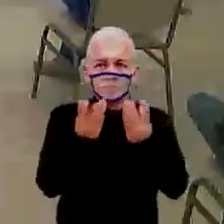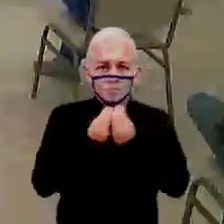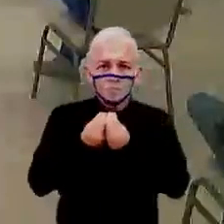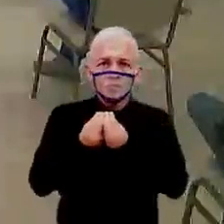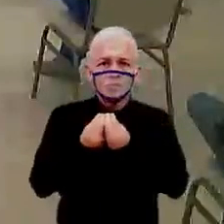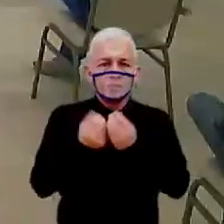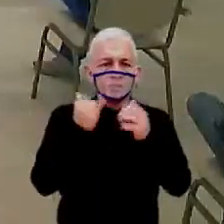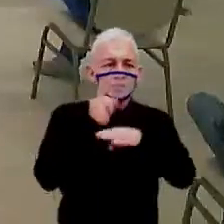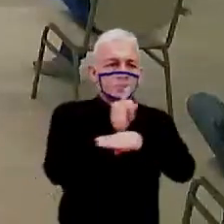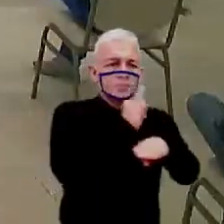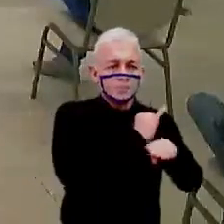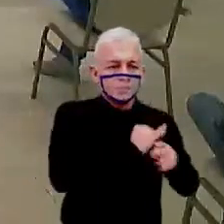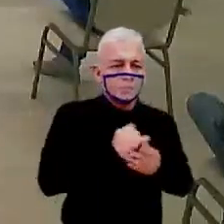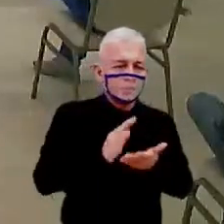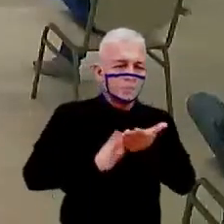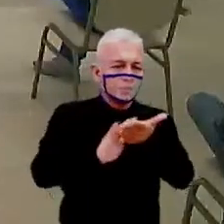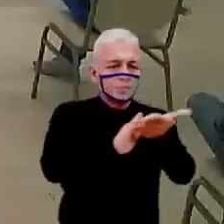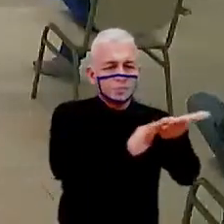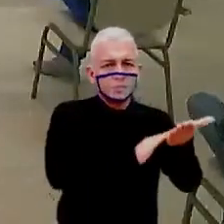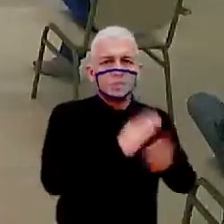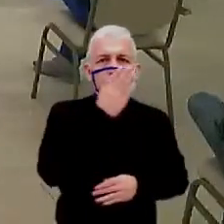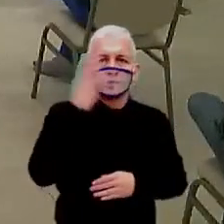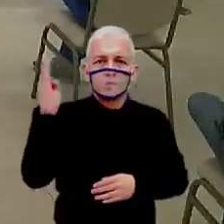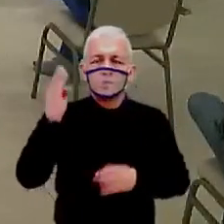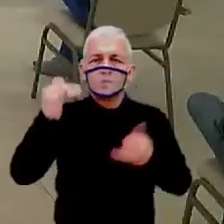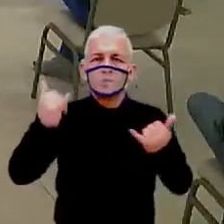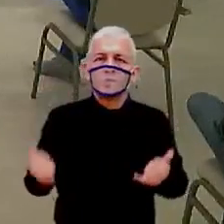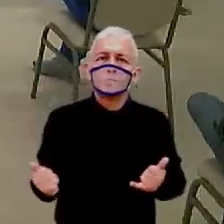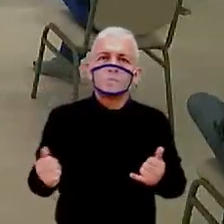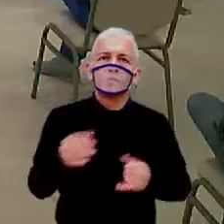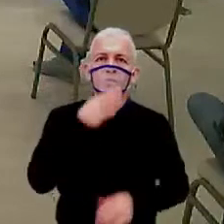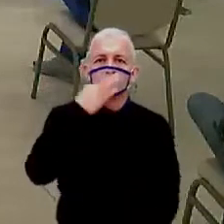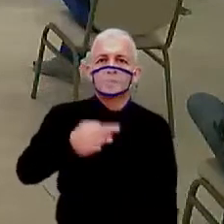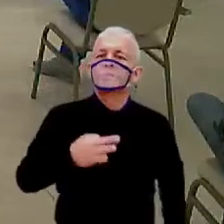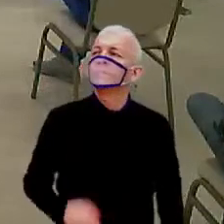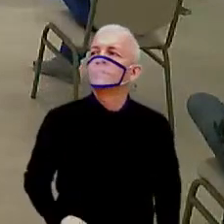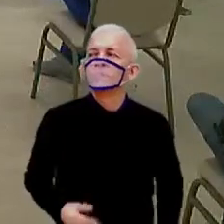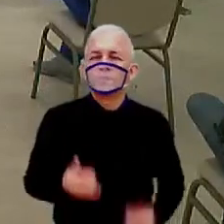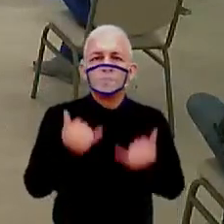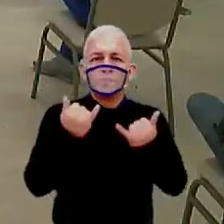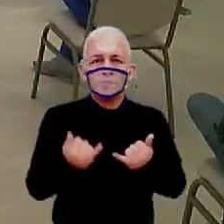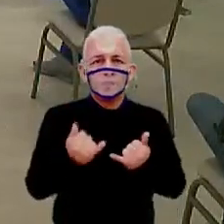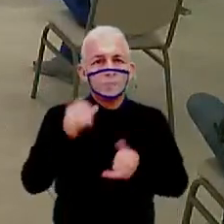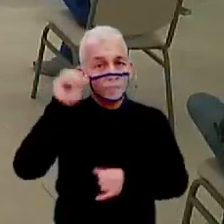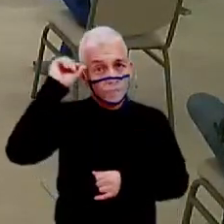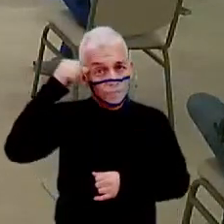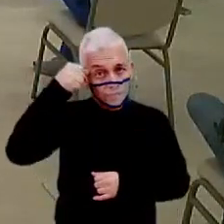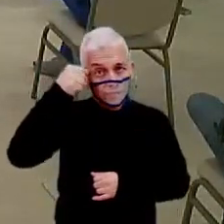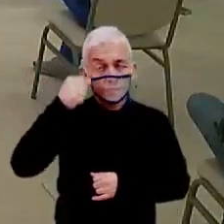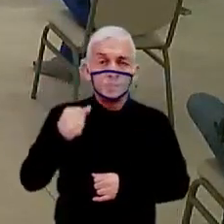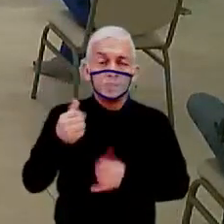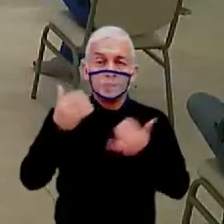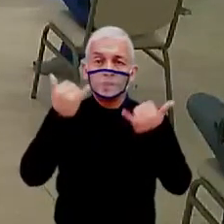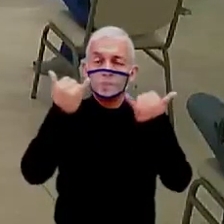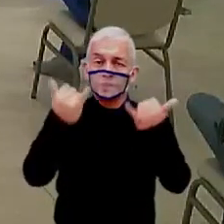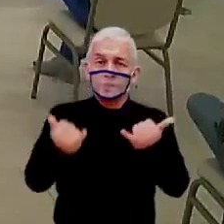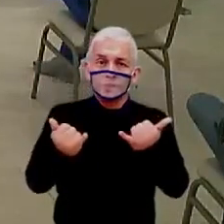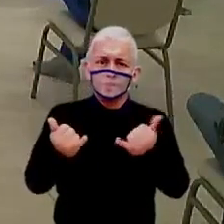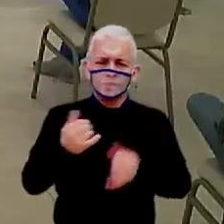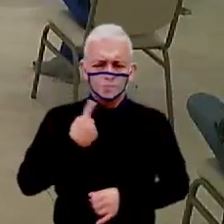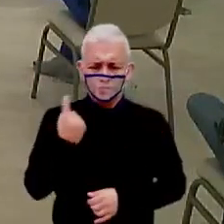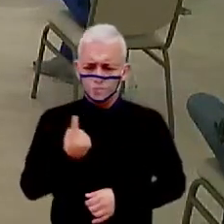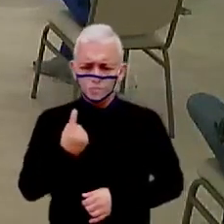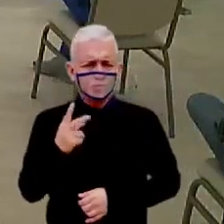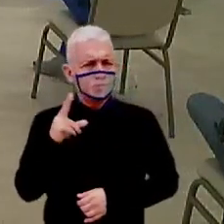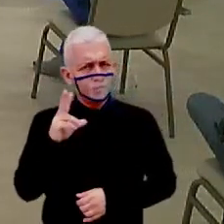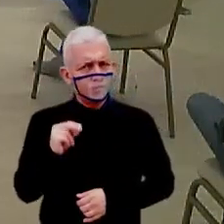otras instituciones, para que podamos hacer de este sueño una realidad. Y recordarles que esto no lo hacemos